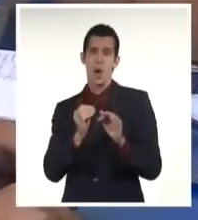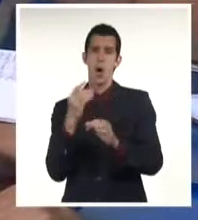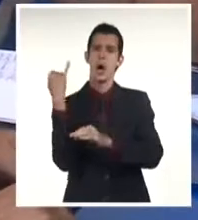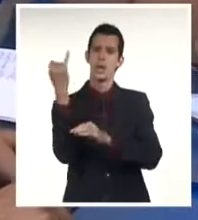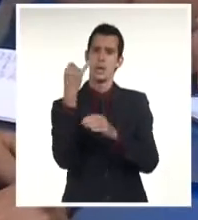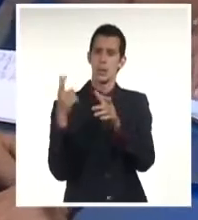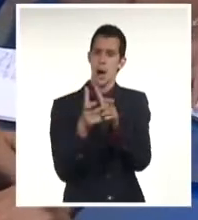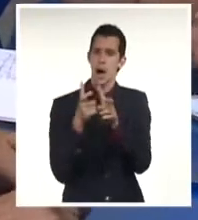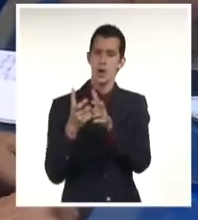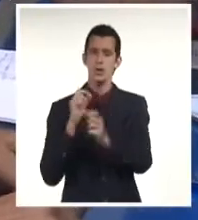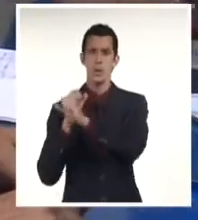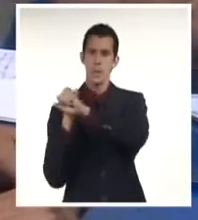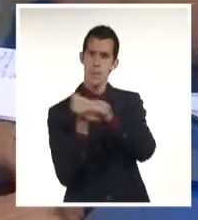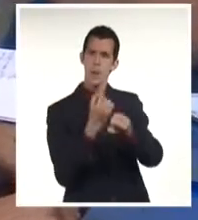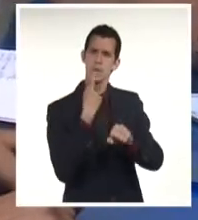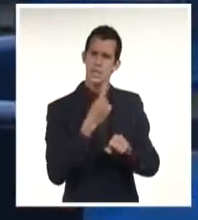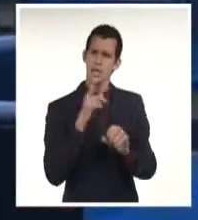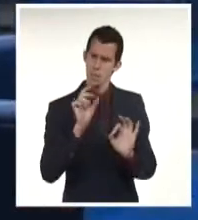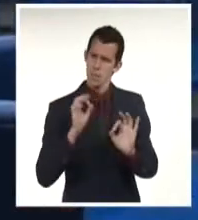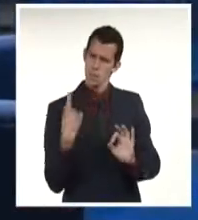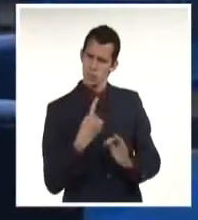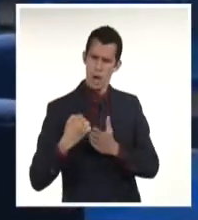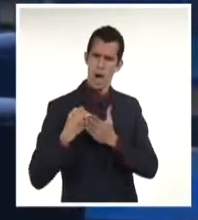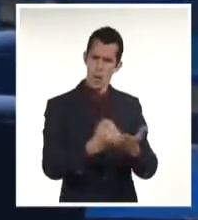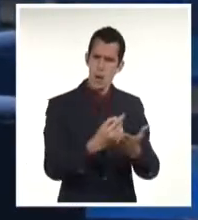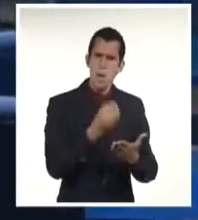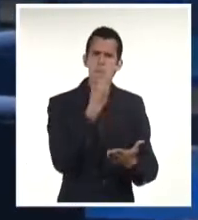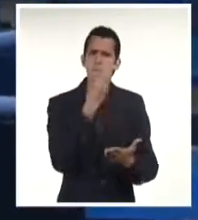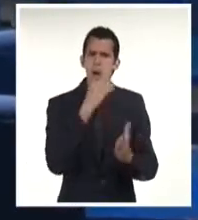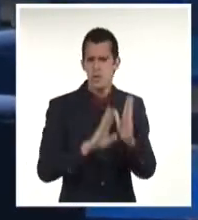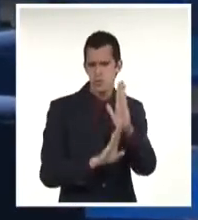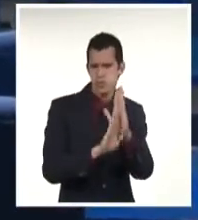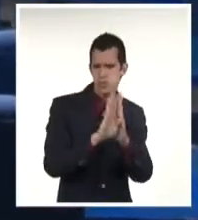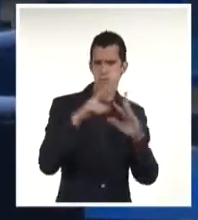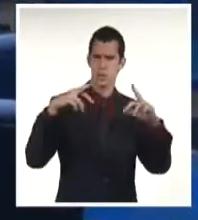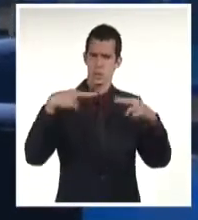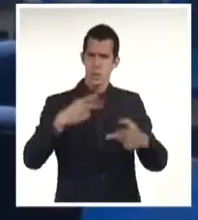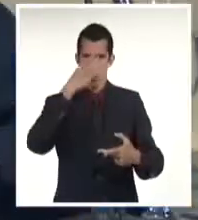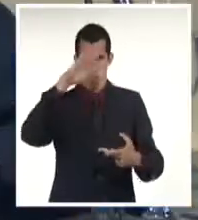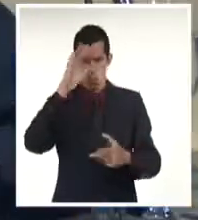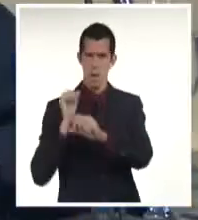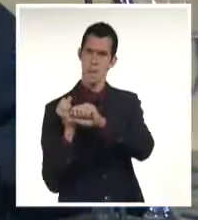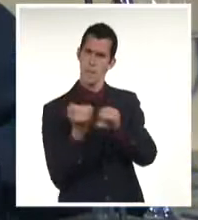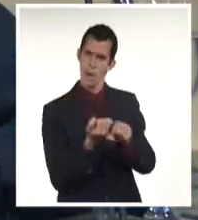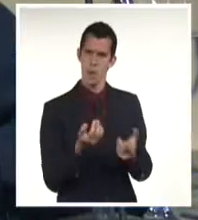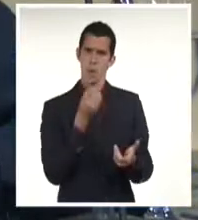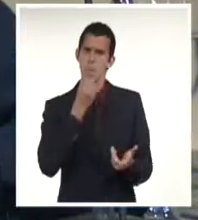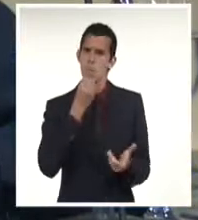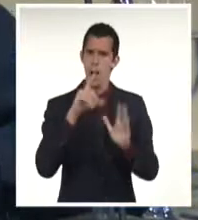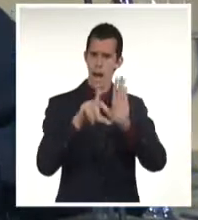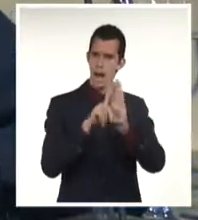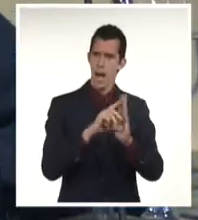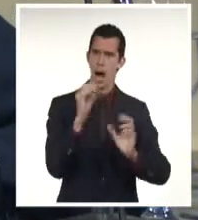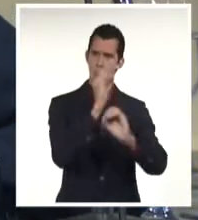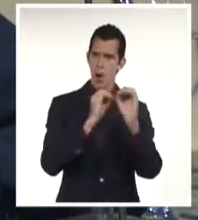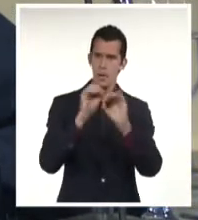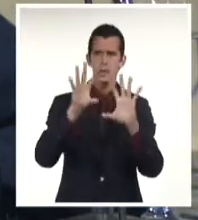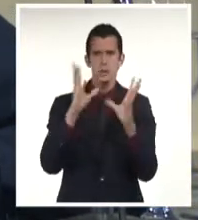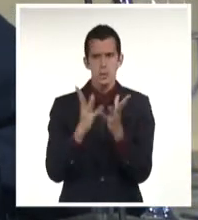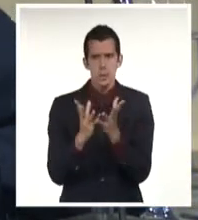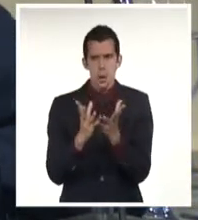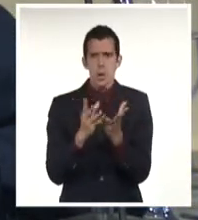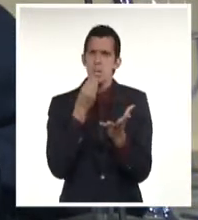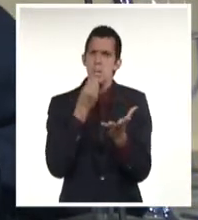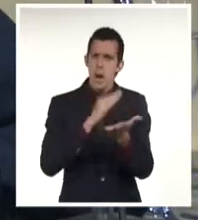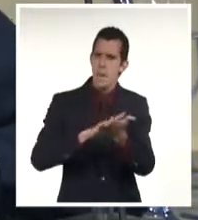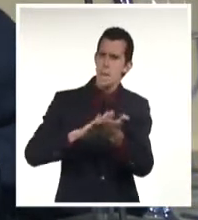nivel del béisbol cubano al tiempo que marca las pautas para una contratación legal y ordenada. Durante la conferencia de prensa, Fracari ponderó